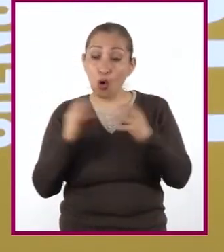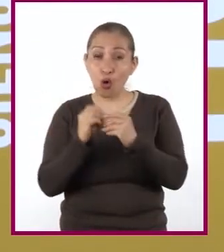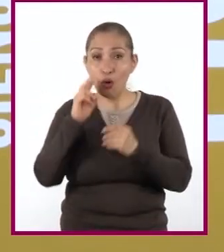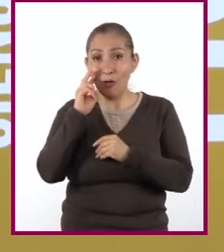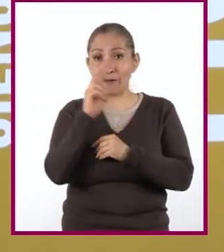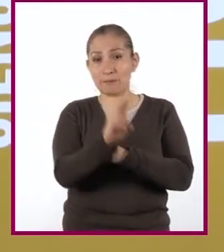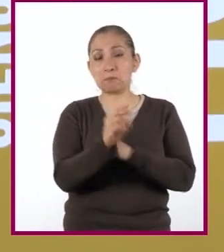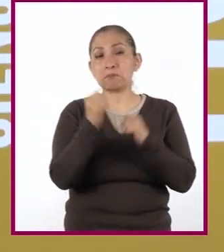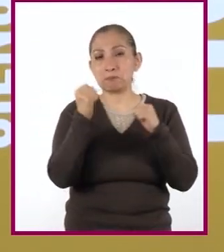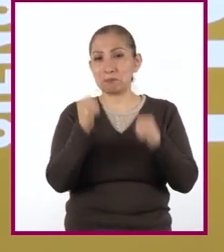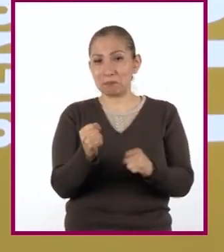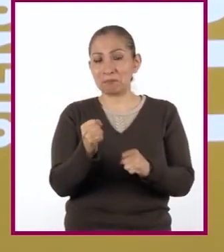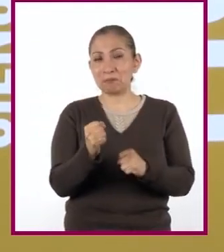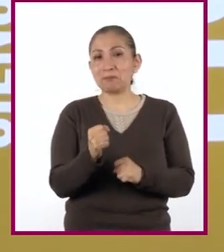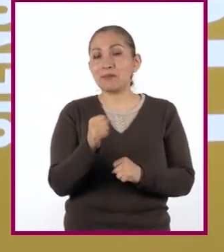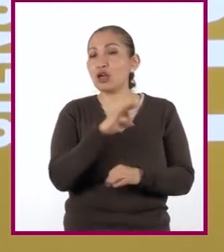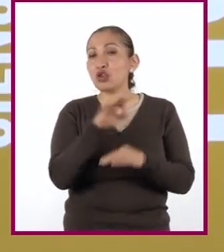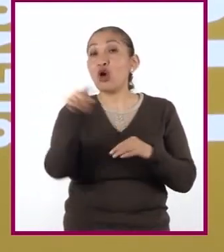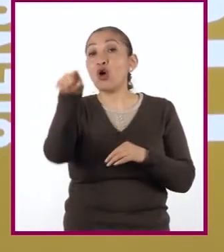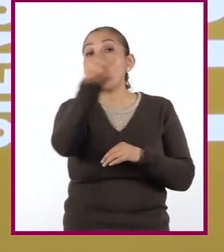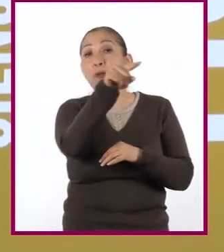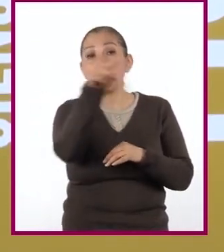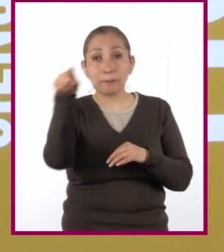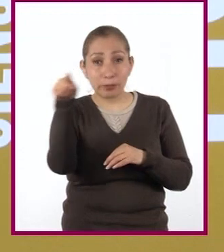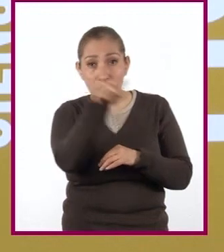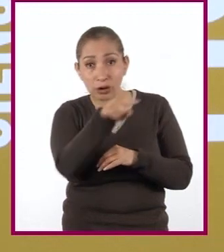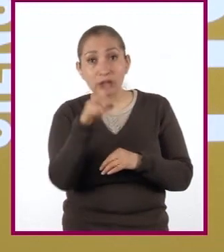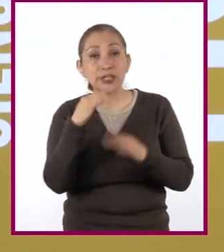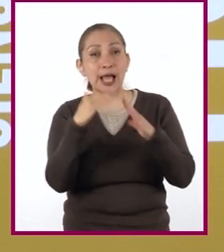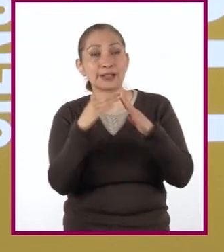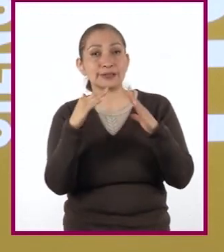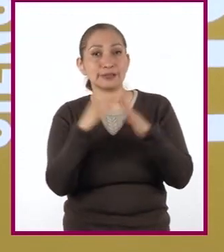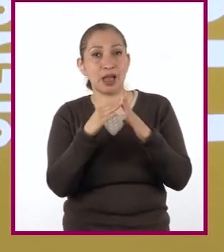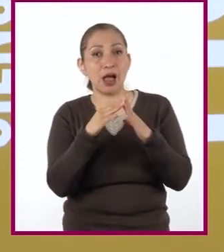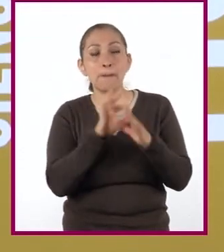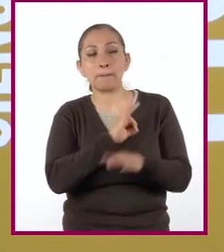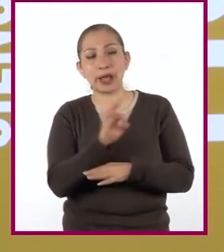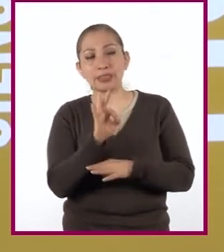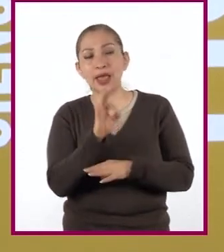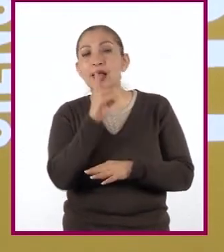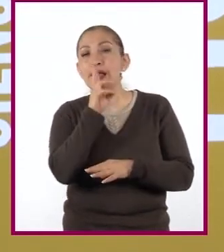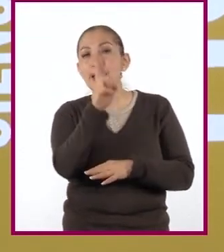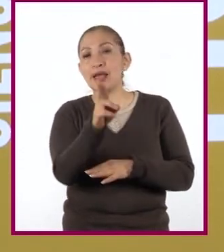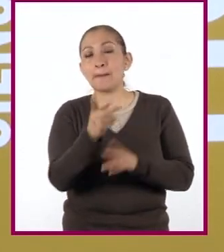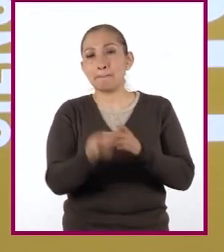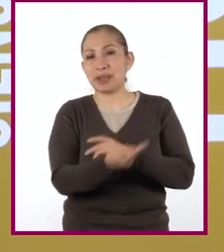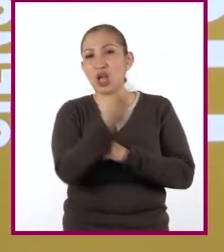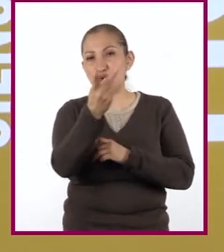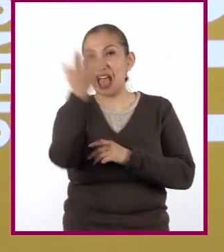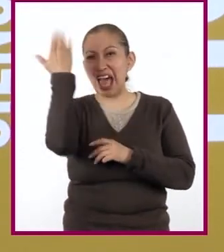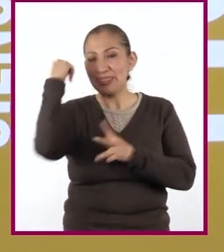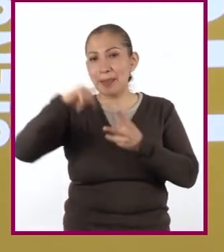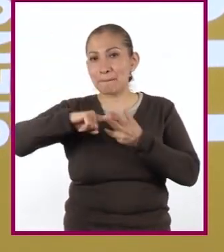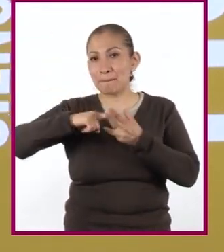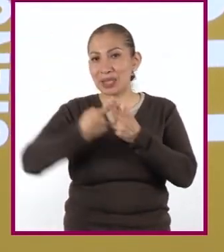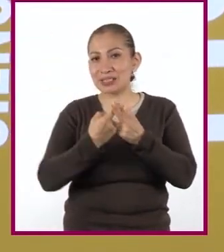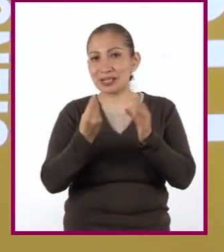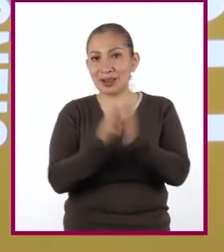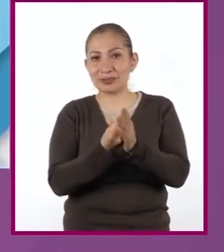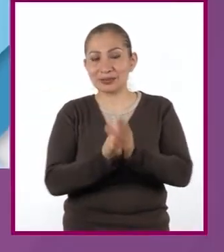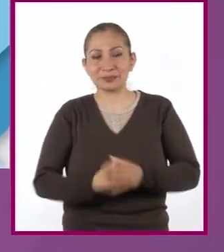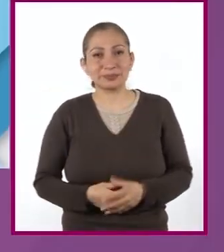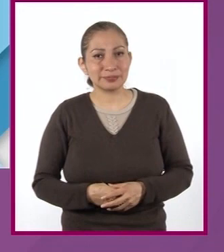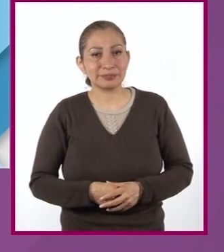hoy, estoy seguro que todos ustedes que están en casa pueden responder las preguntas que hicimos al